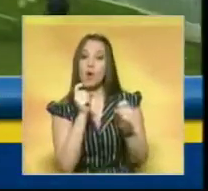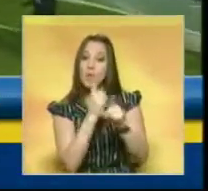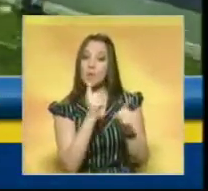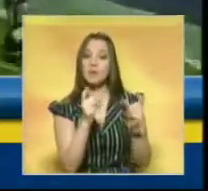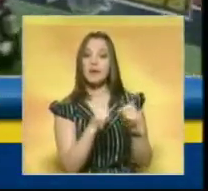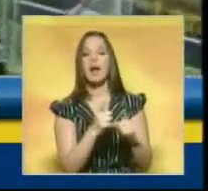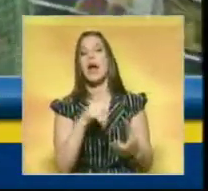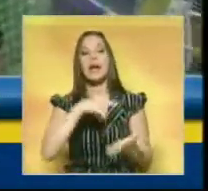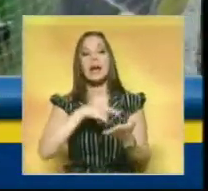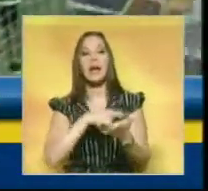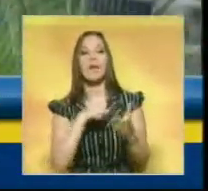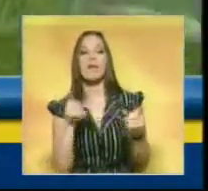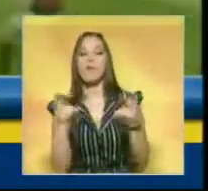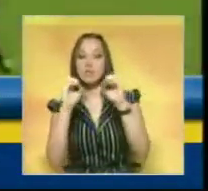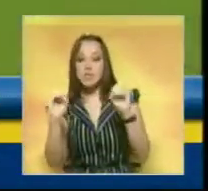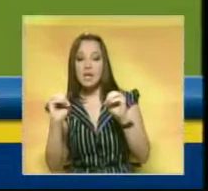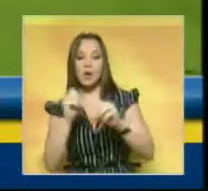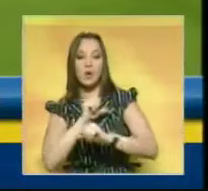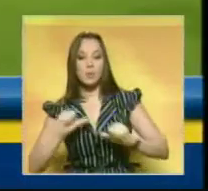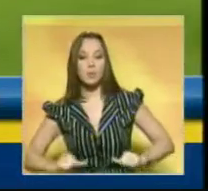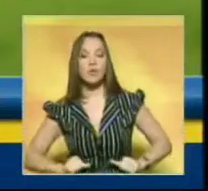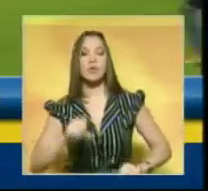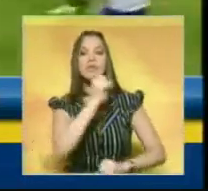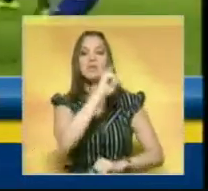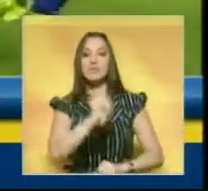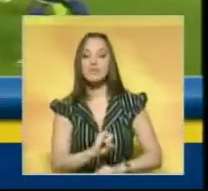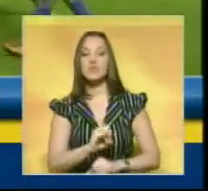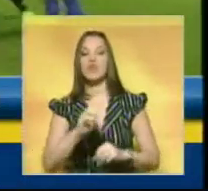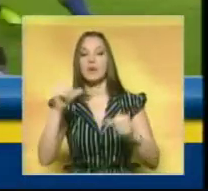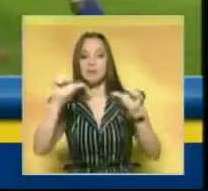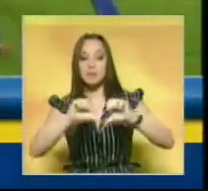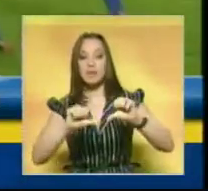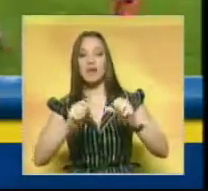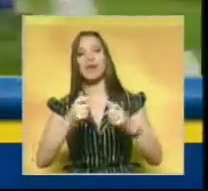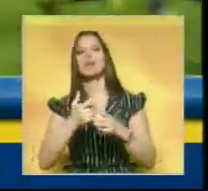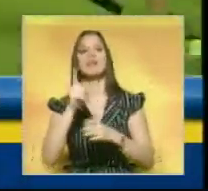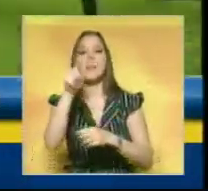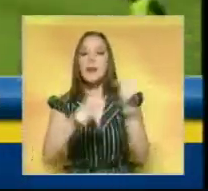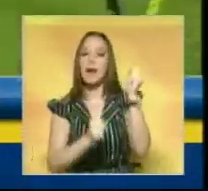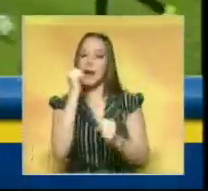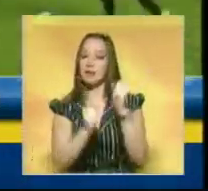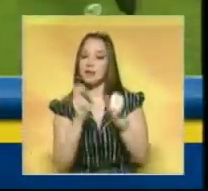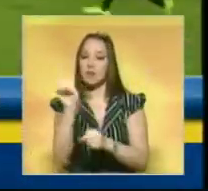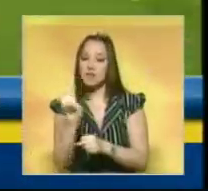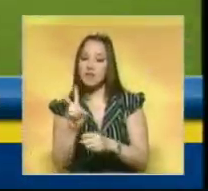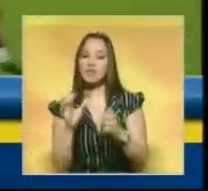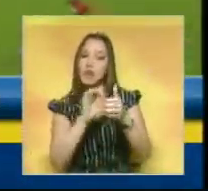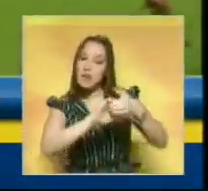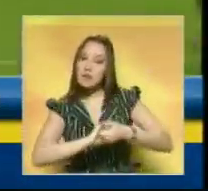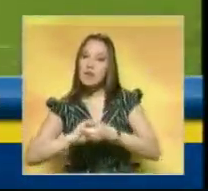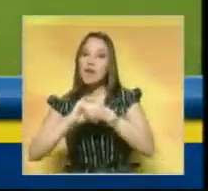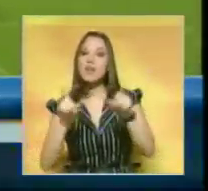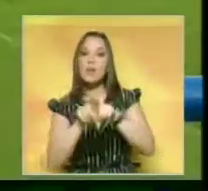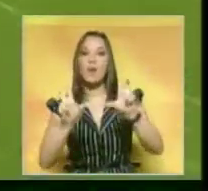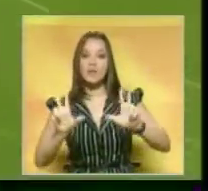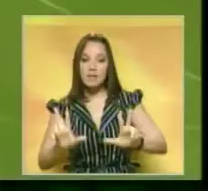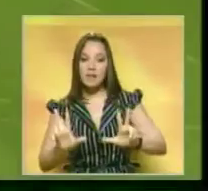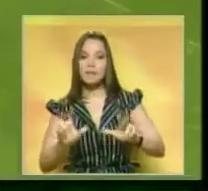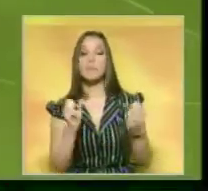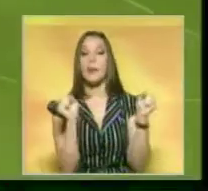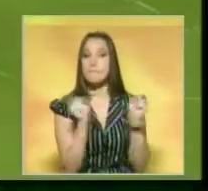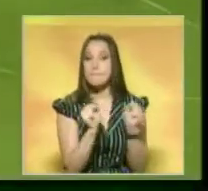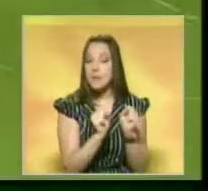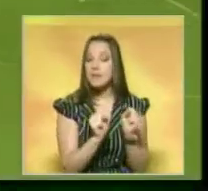empató a 0 con Portuguesa, Tucanes derrotó al Zulia 2-0, mientras que Trujillanos y Atlético Venezuela pactaron a 3. Estudiantes Mérida